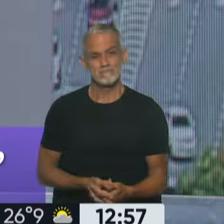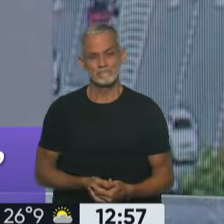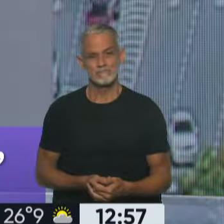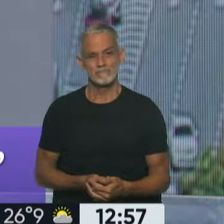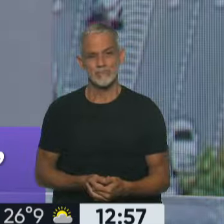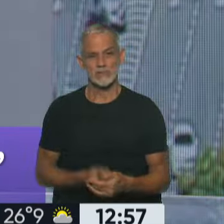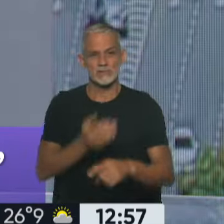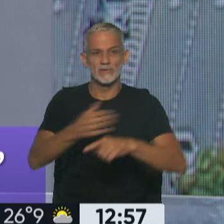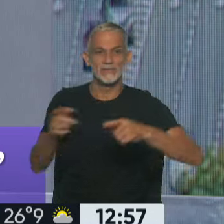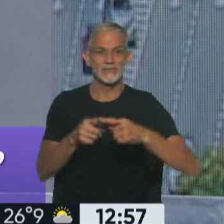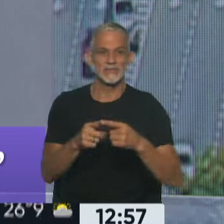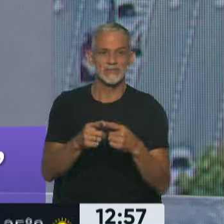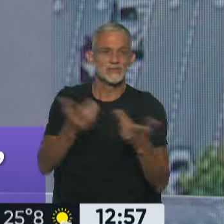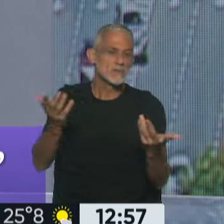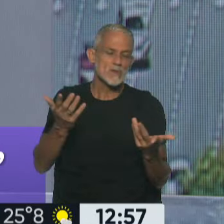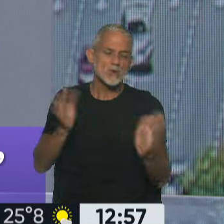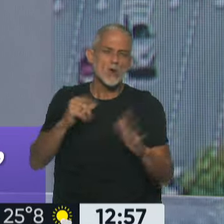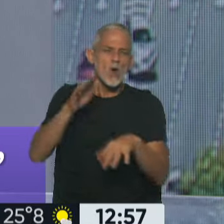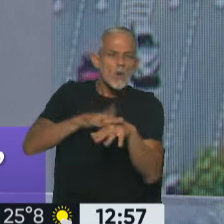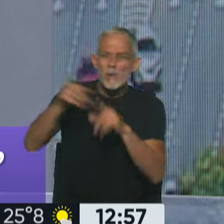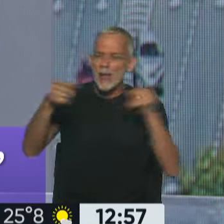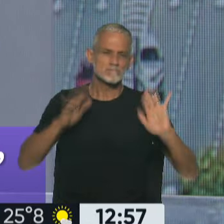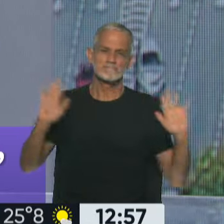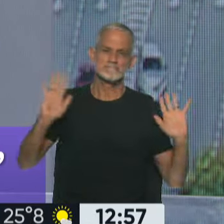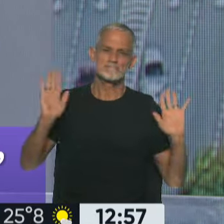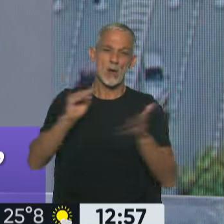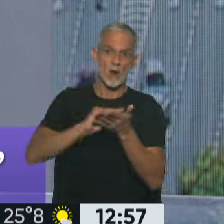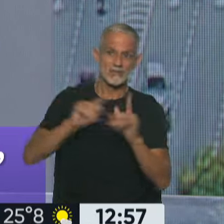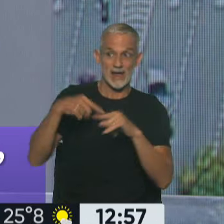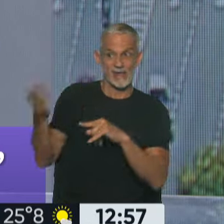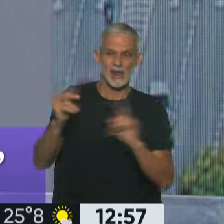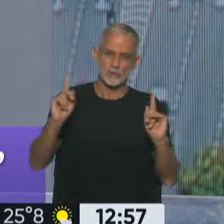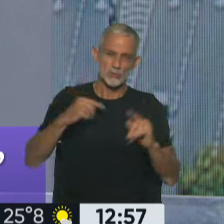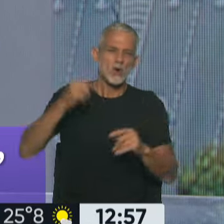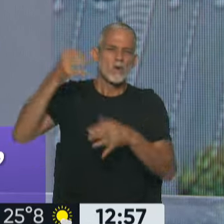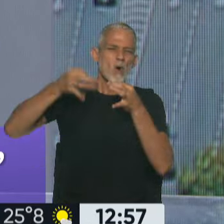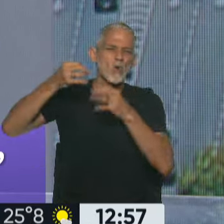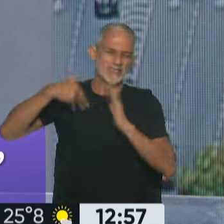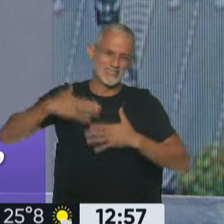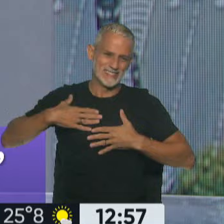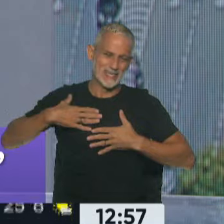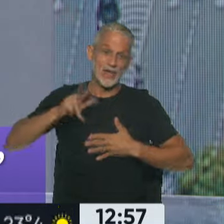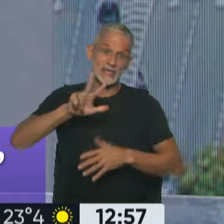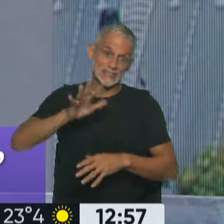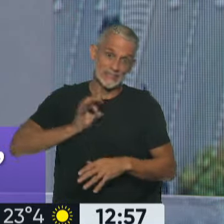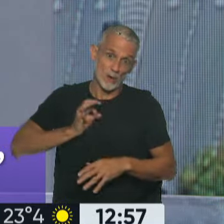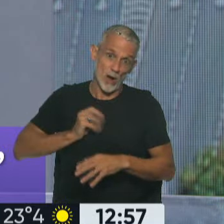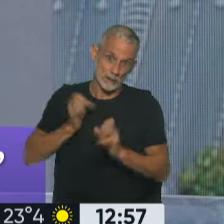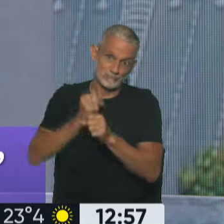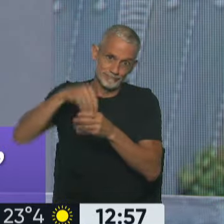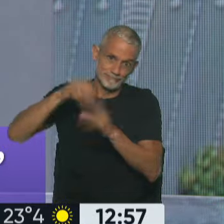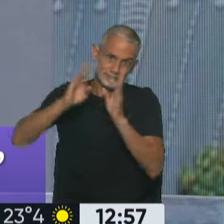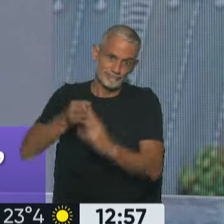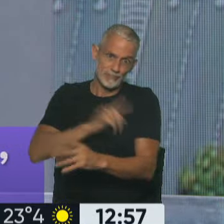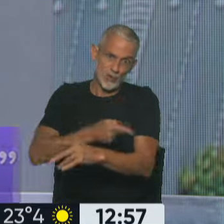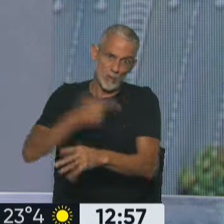fíjese usted, no me gusta encontrar responsables en la oficina al lado, ¿no? Yo vengo del Poder Judicial, 35 años estuve, así que el Poder